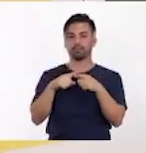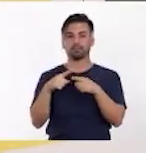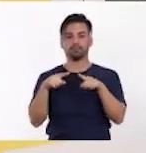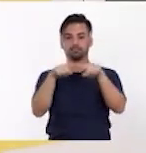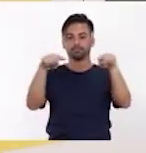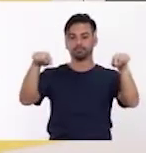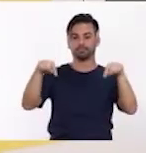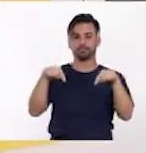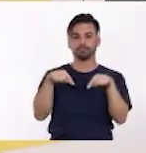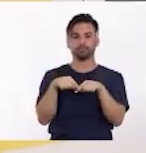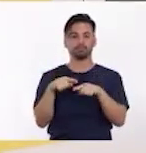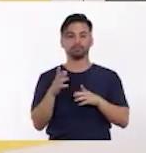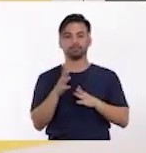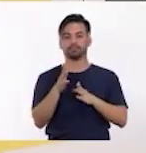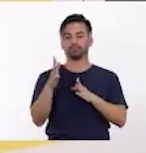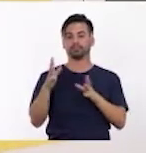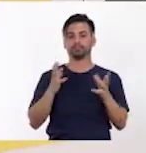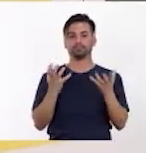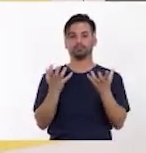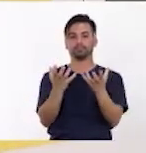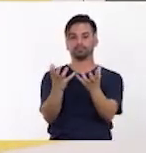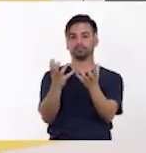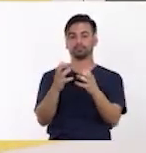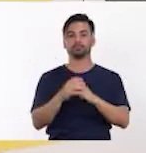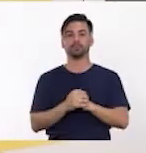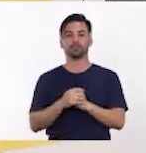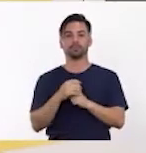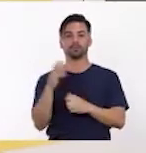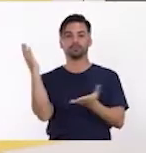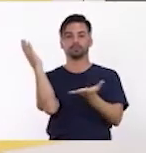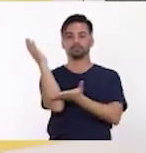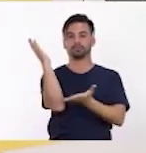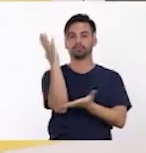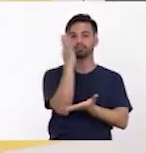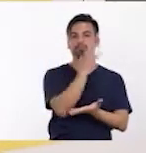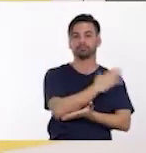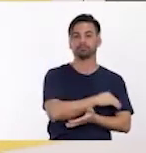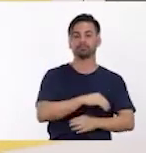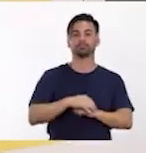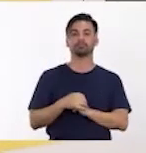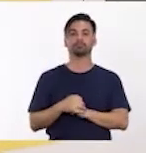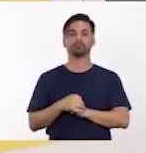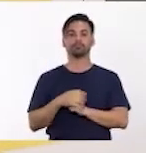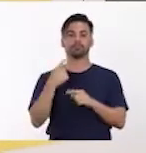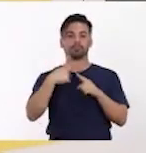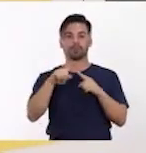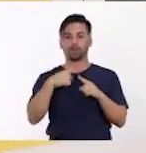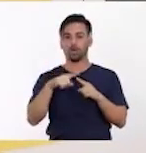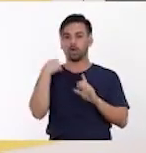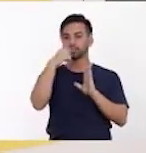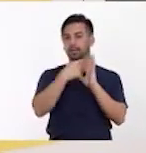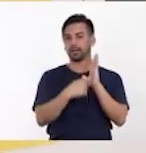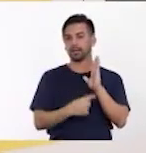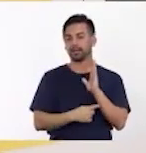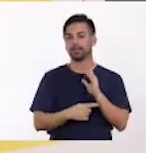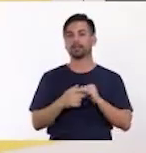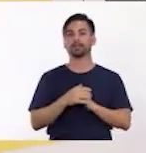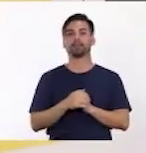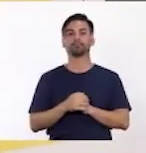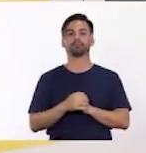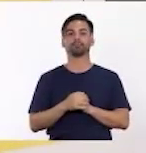tala excesiva de bosques y con otros múltiples elementos, pues hace que los procesos dañinos